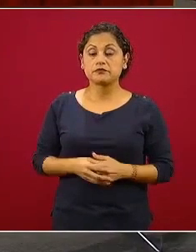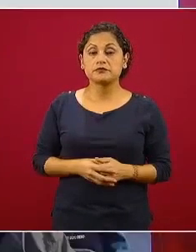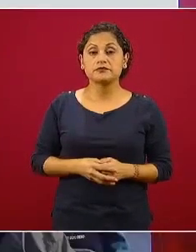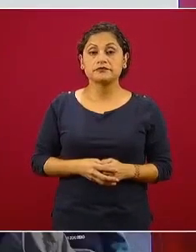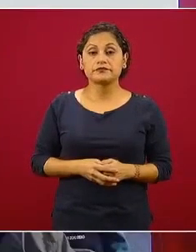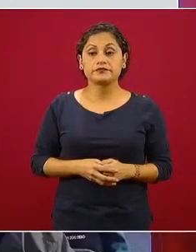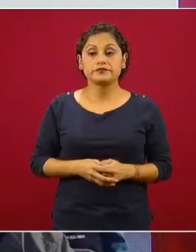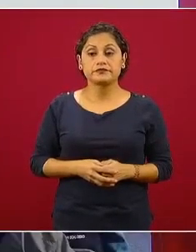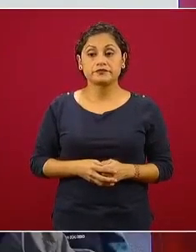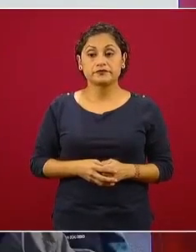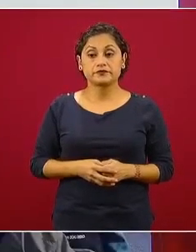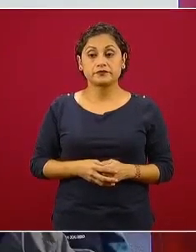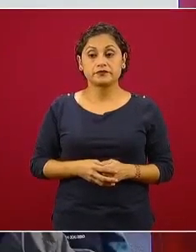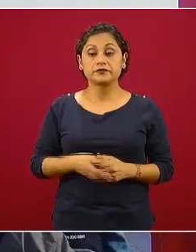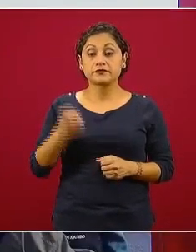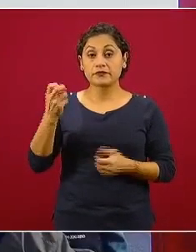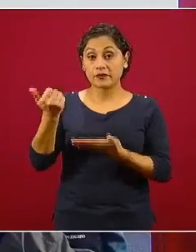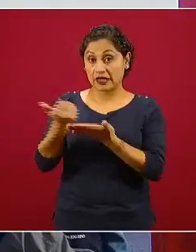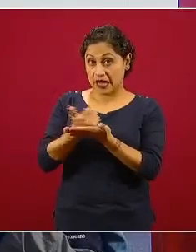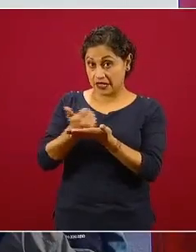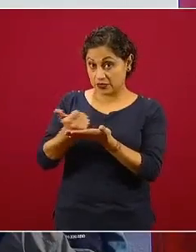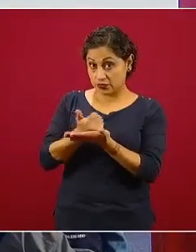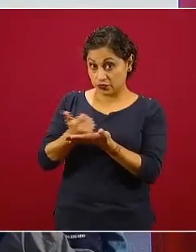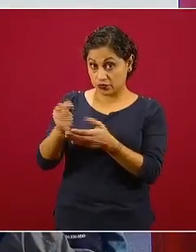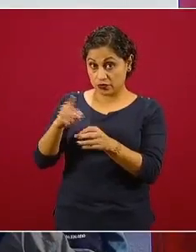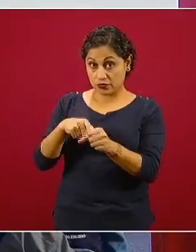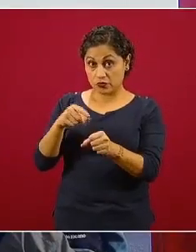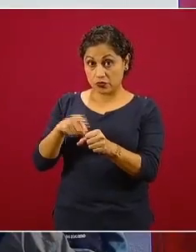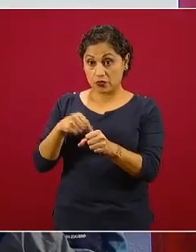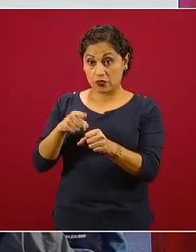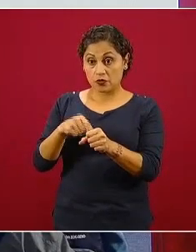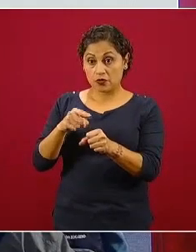Entonces, estas que están pintadas en azul